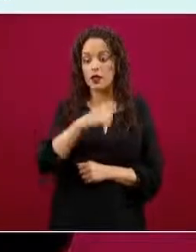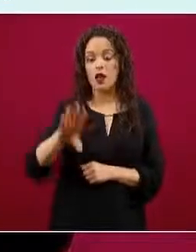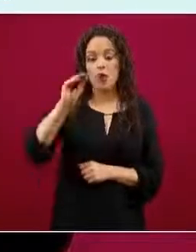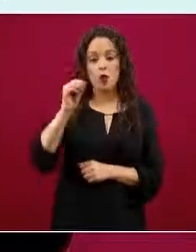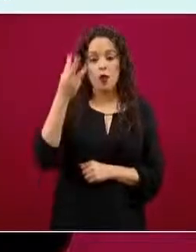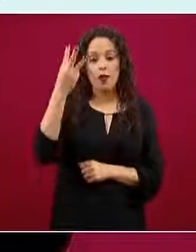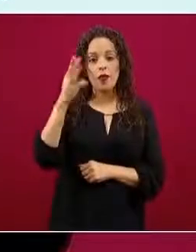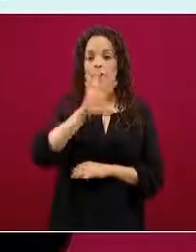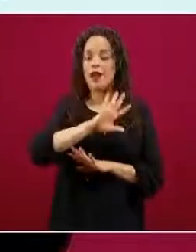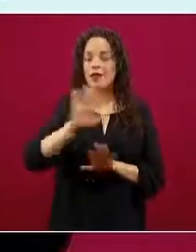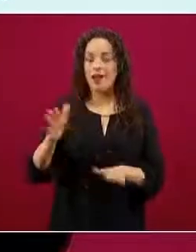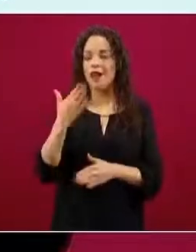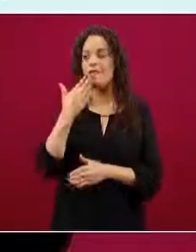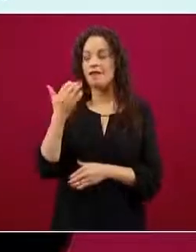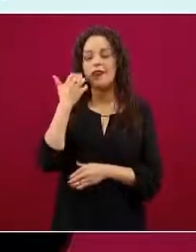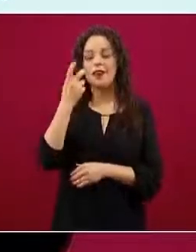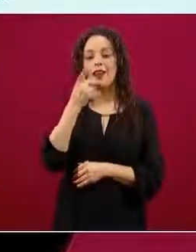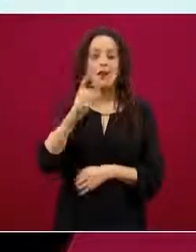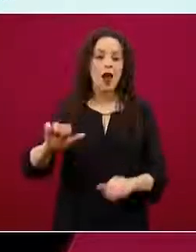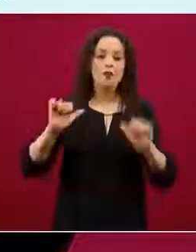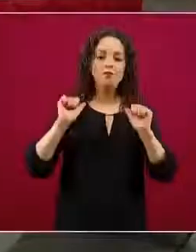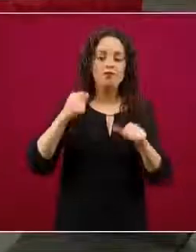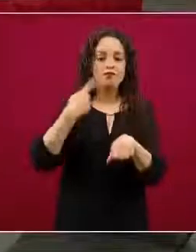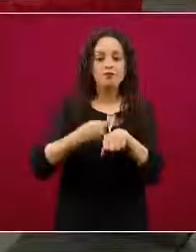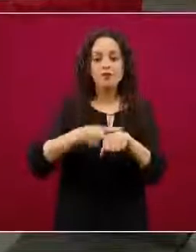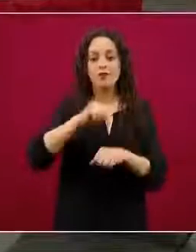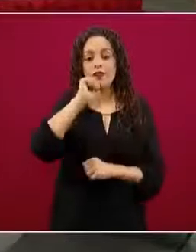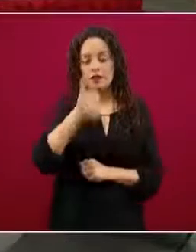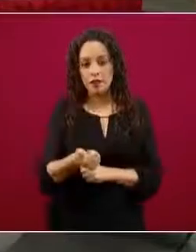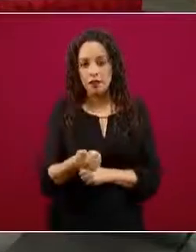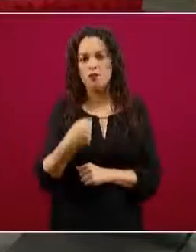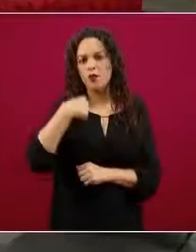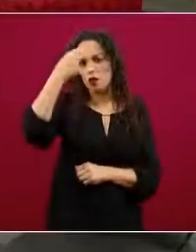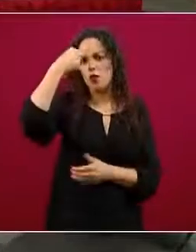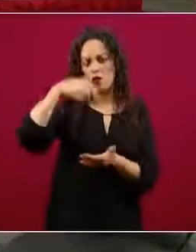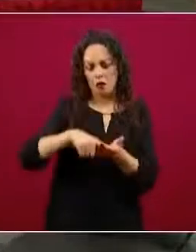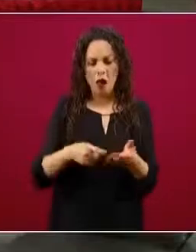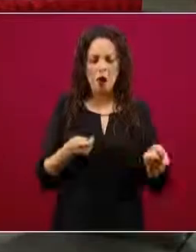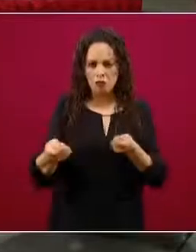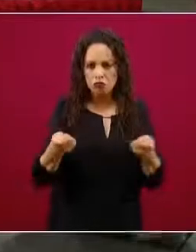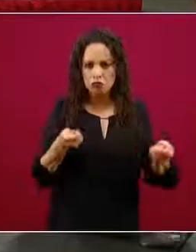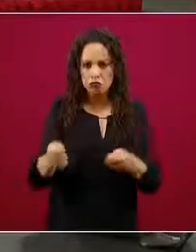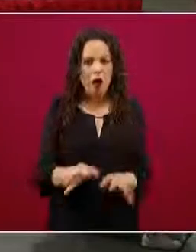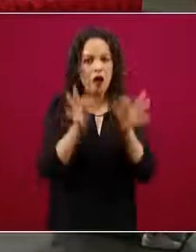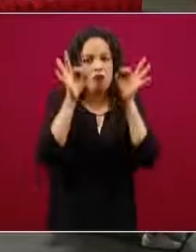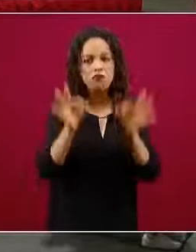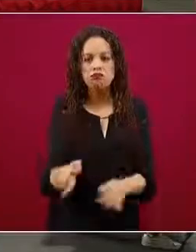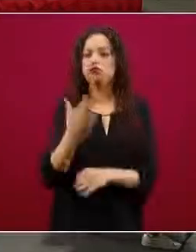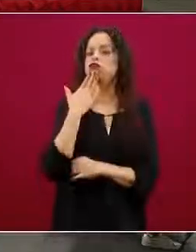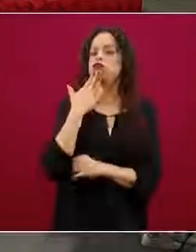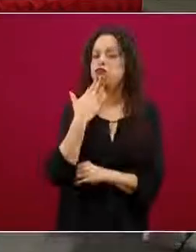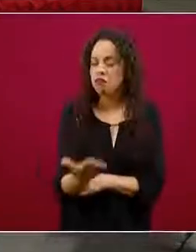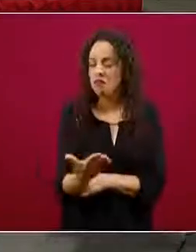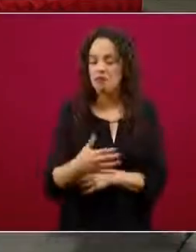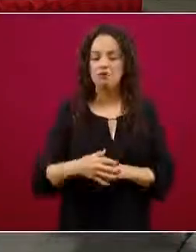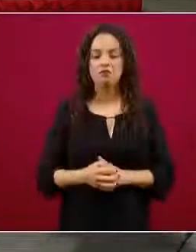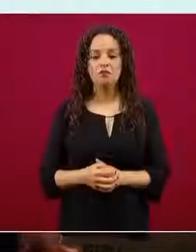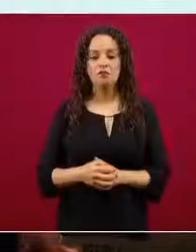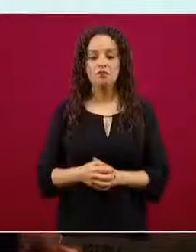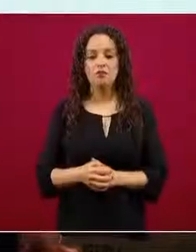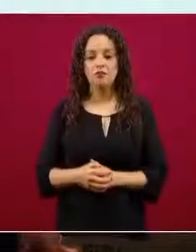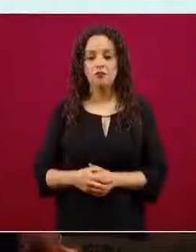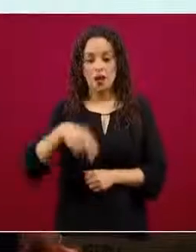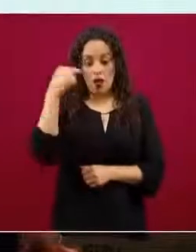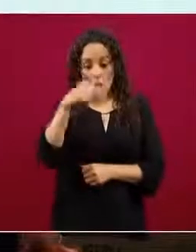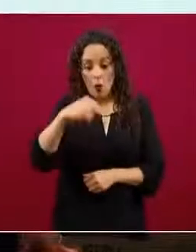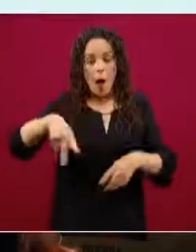193. Entonces, creo que traemos un control muy bueno. Sí sabemos hasta cómo se llama la